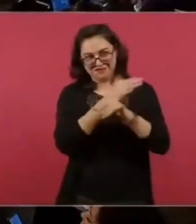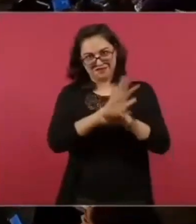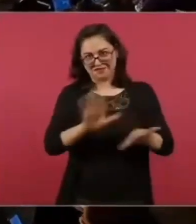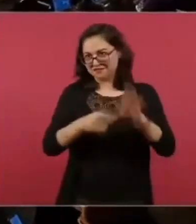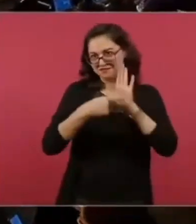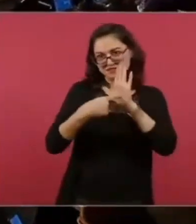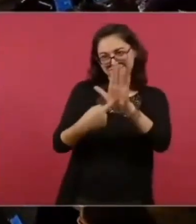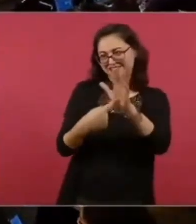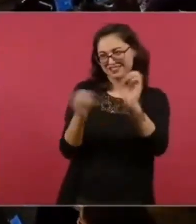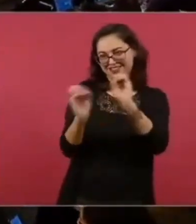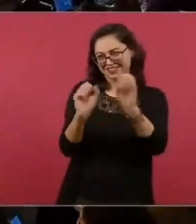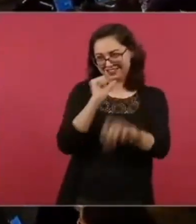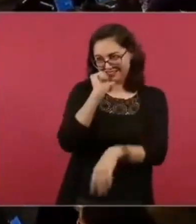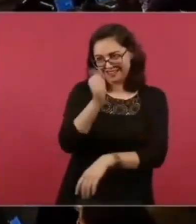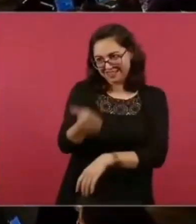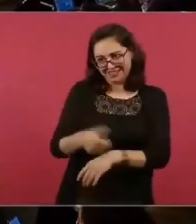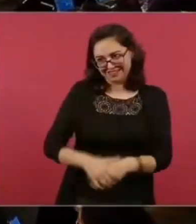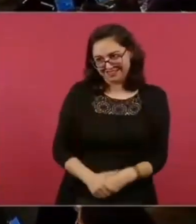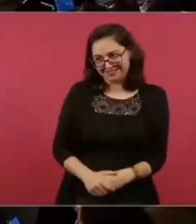Entonces,